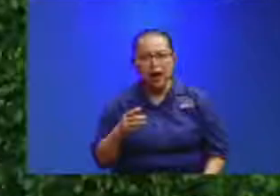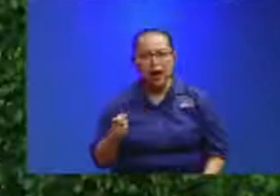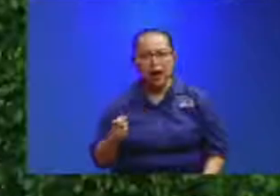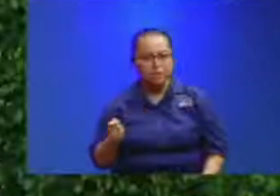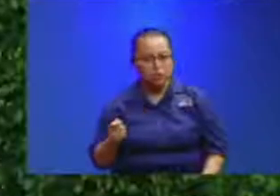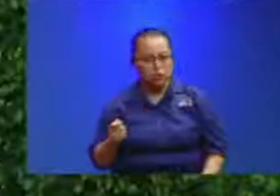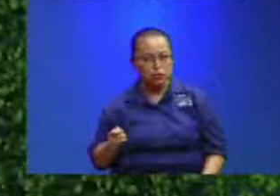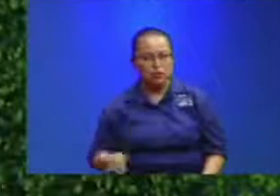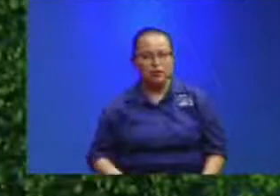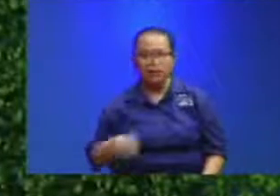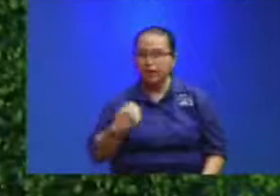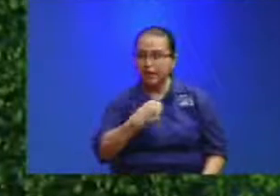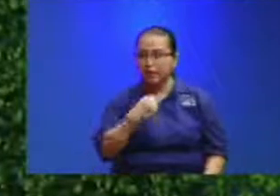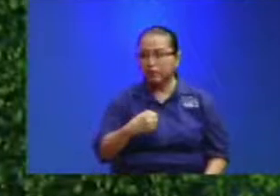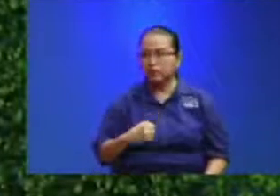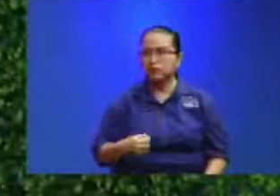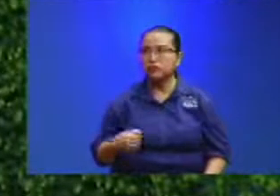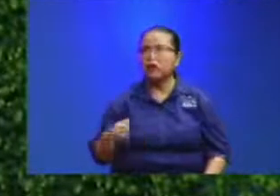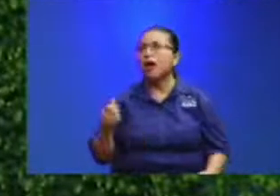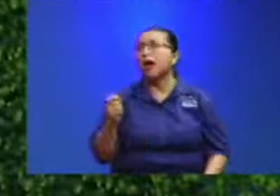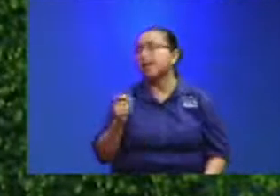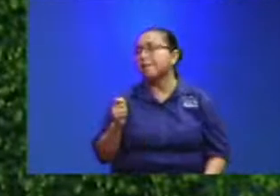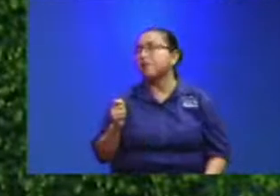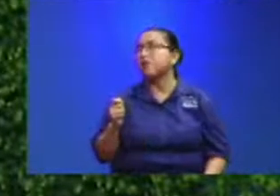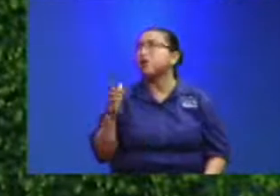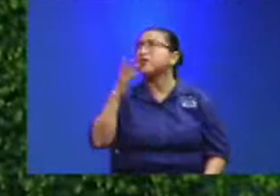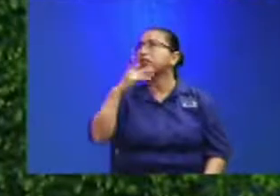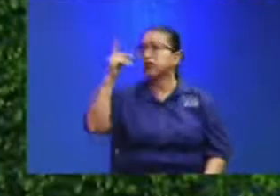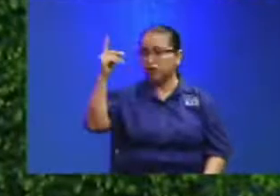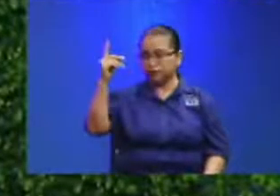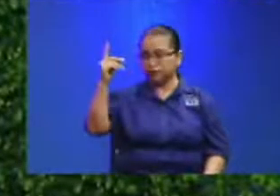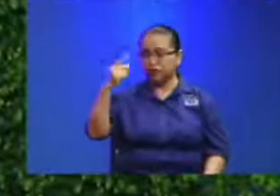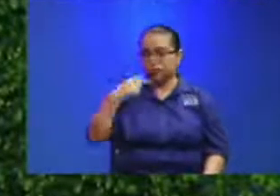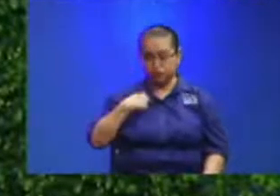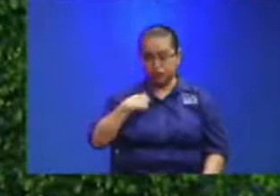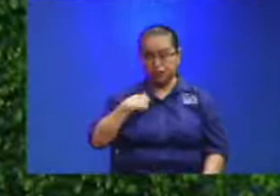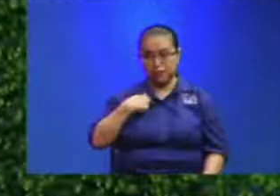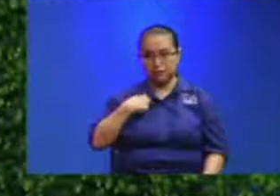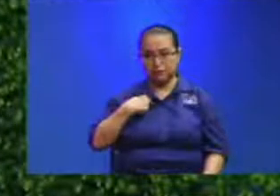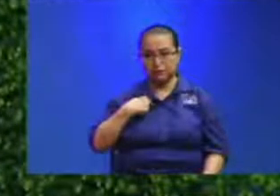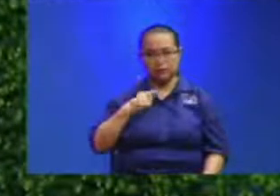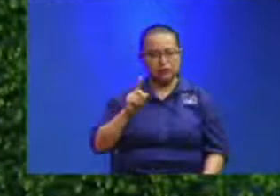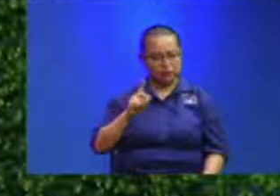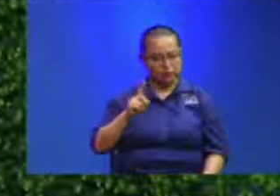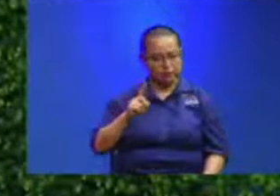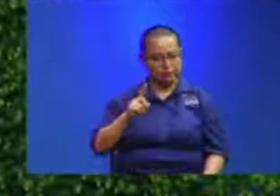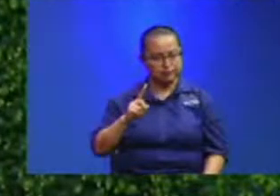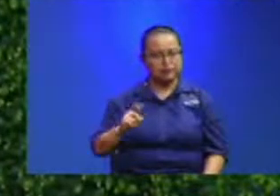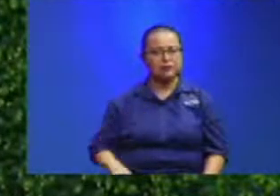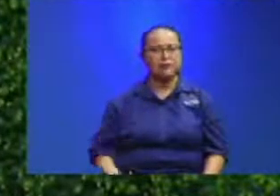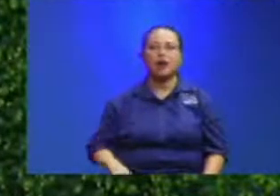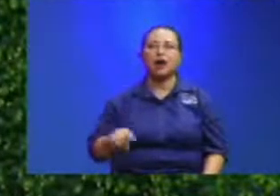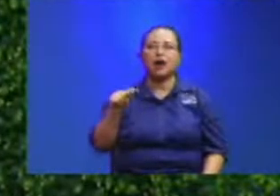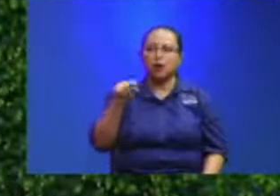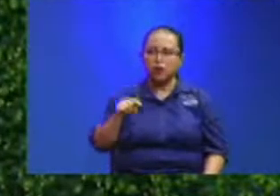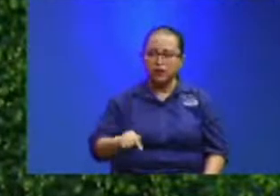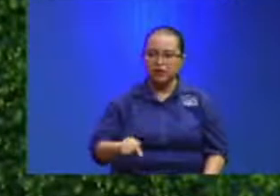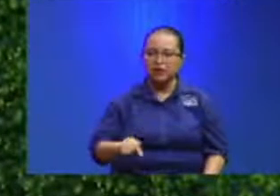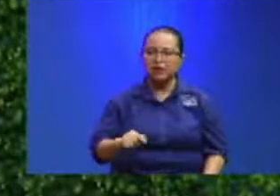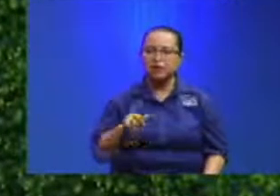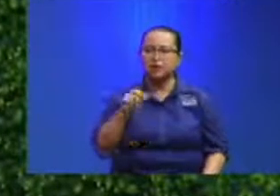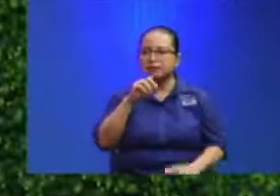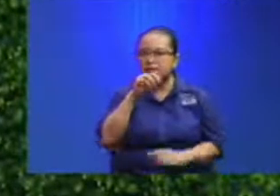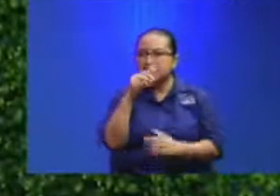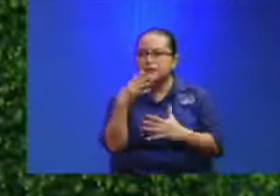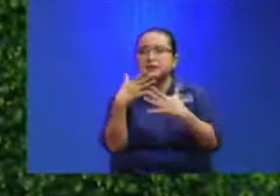dios amigo soy no dejemos eso por un lado y después averiguamos deberá ser amigo de dios